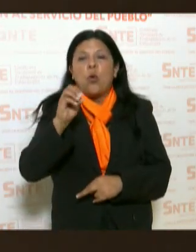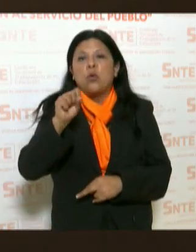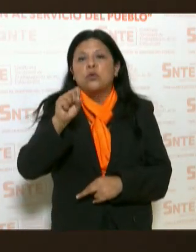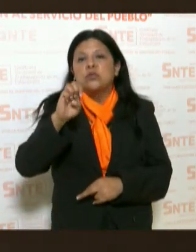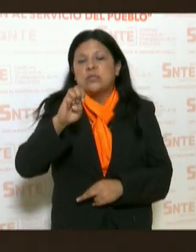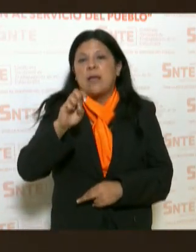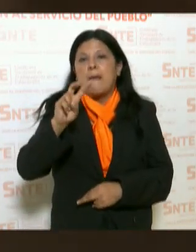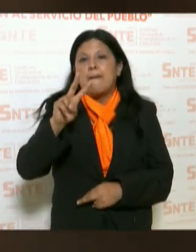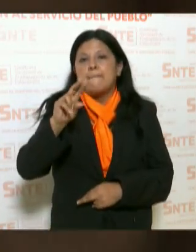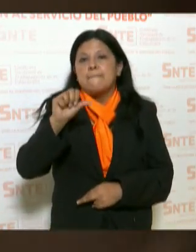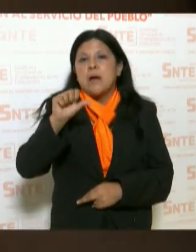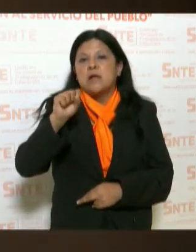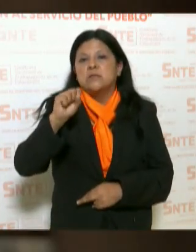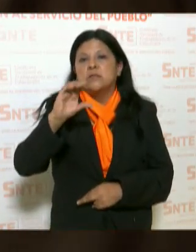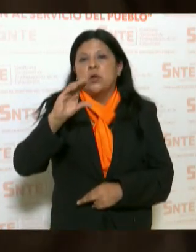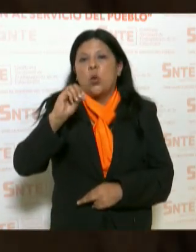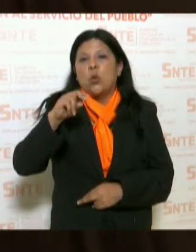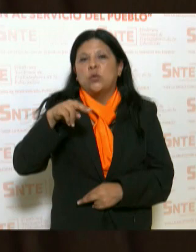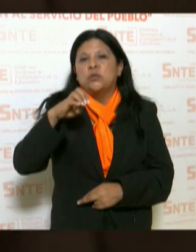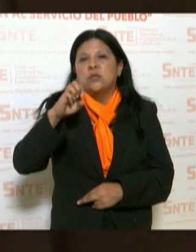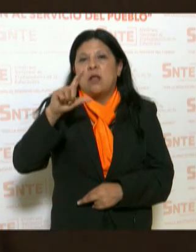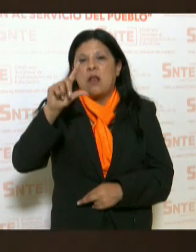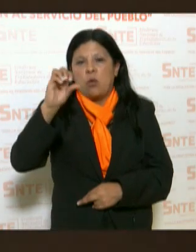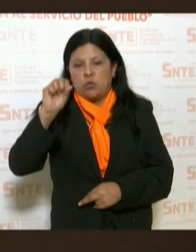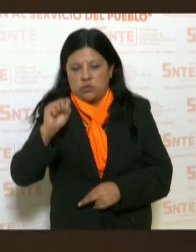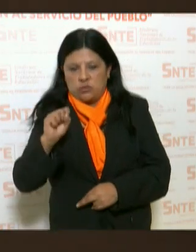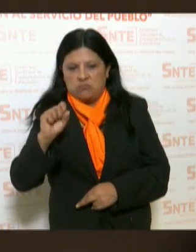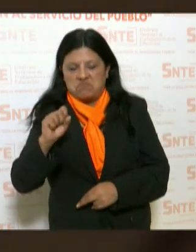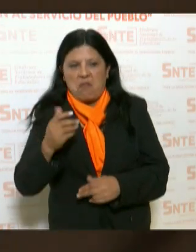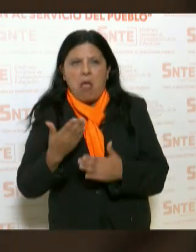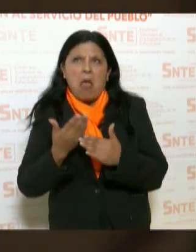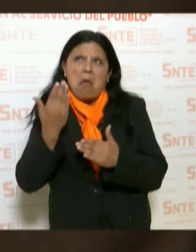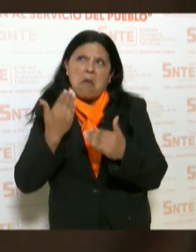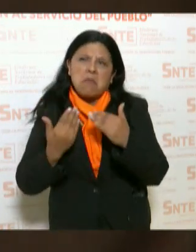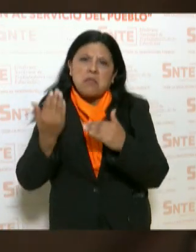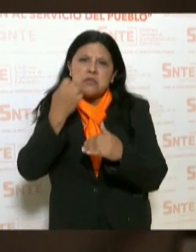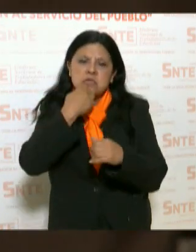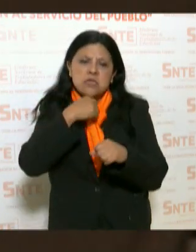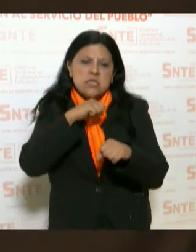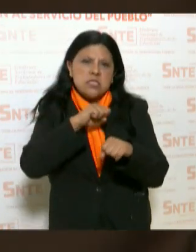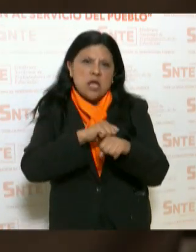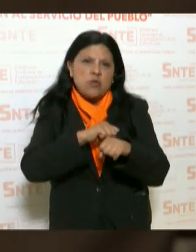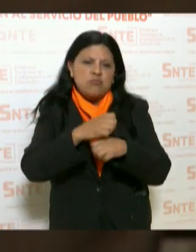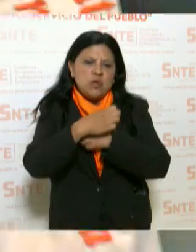fue secretario de Educación Pública,